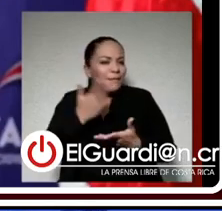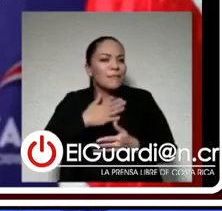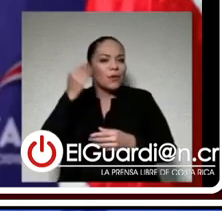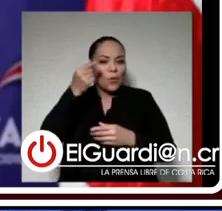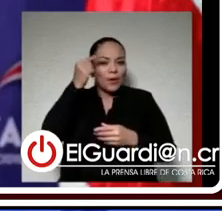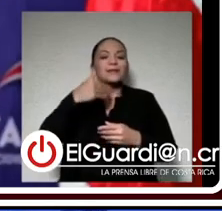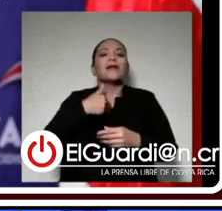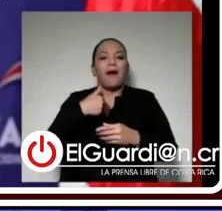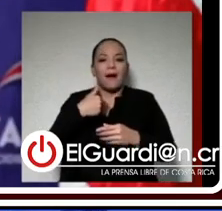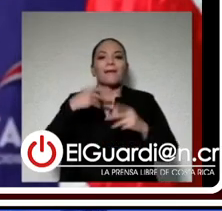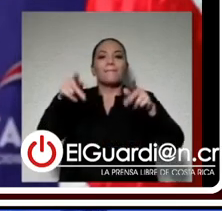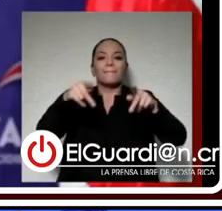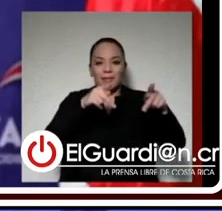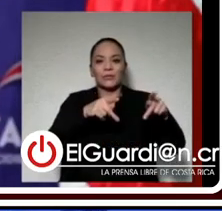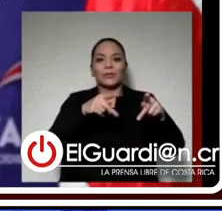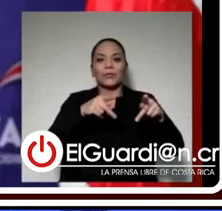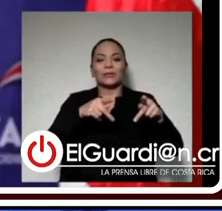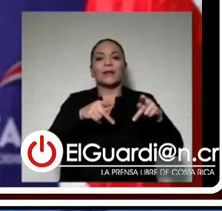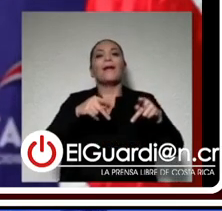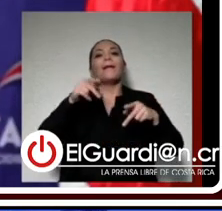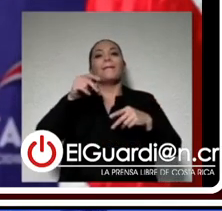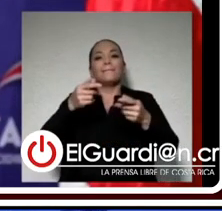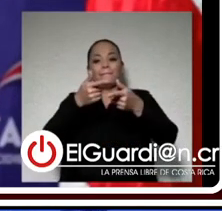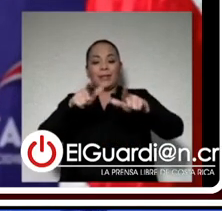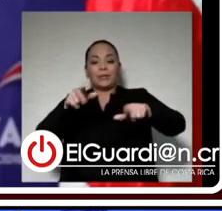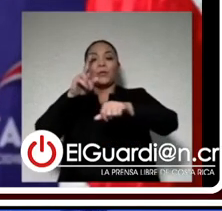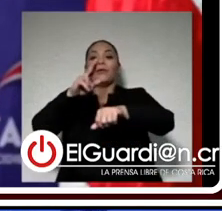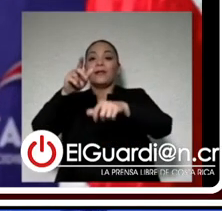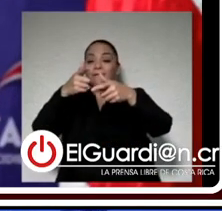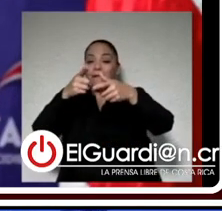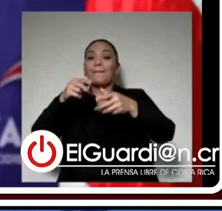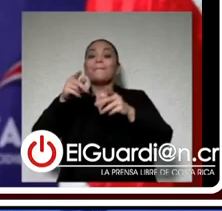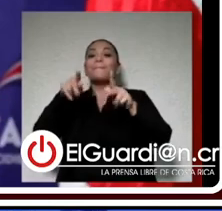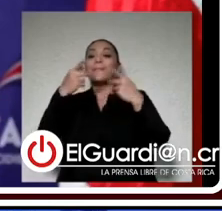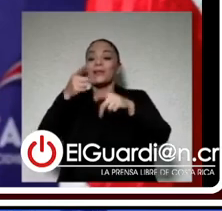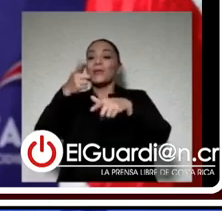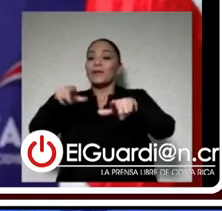militantes y exmilitantes del PLN, del PUSC,